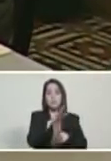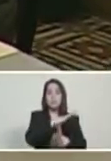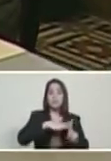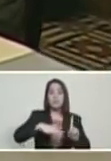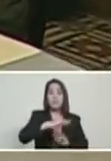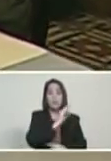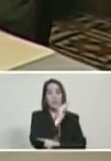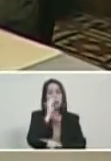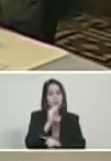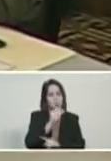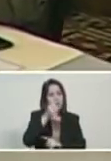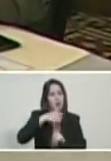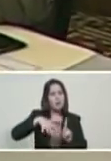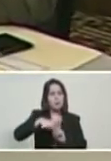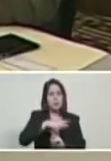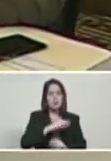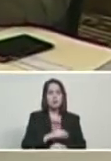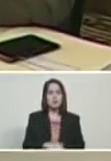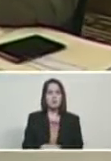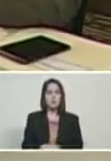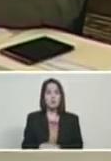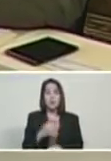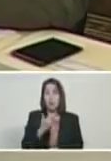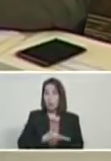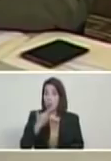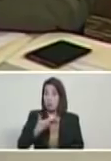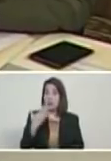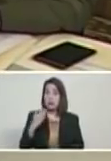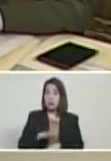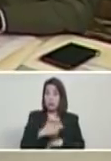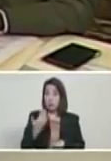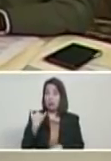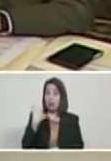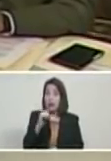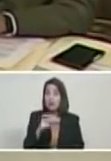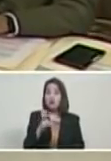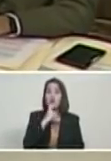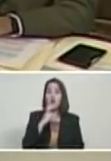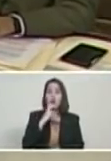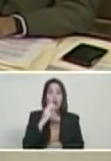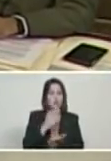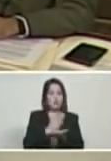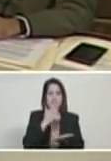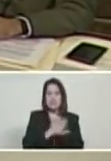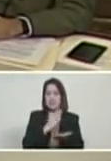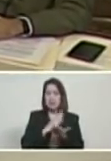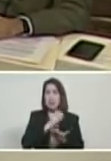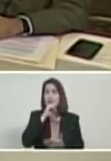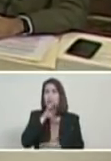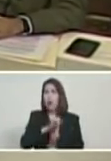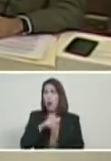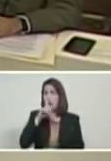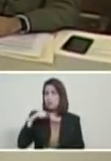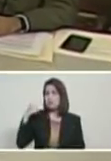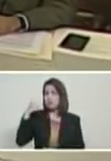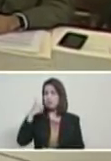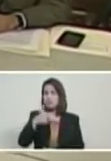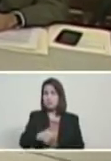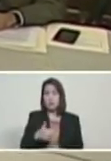Es muy importante esto, porque donde hay oro, siempre en la historia de la humanidad, bueno, ha